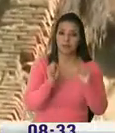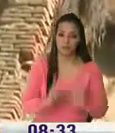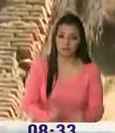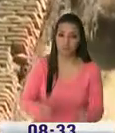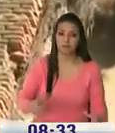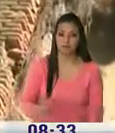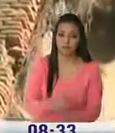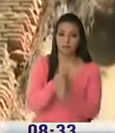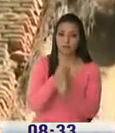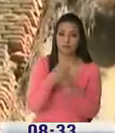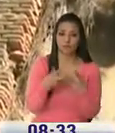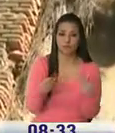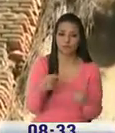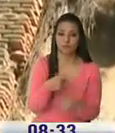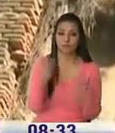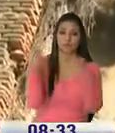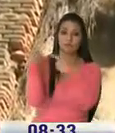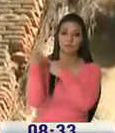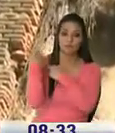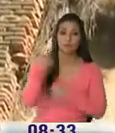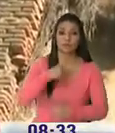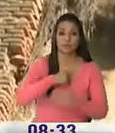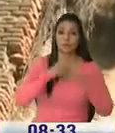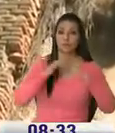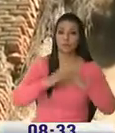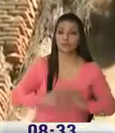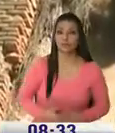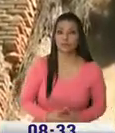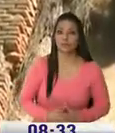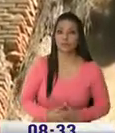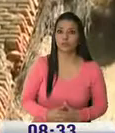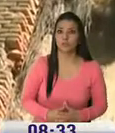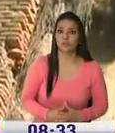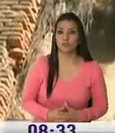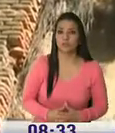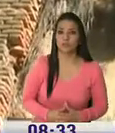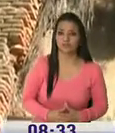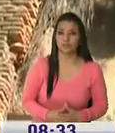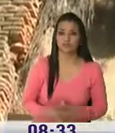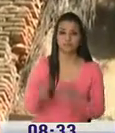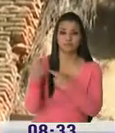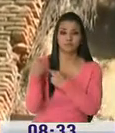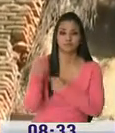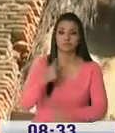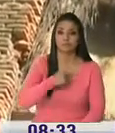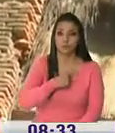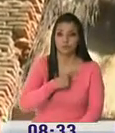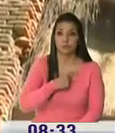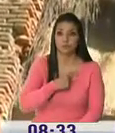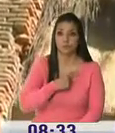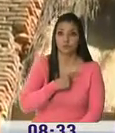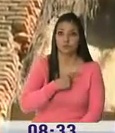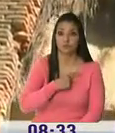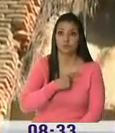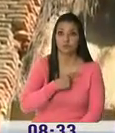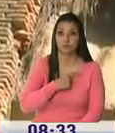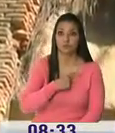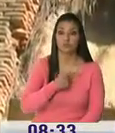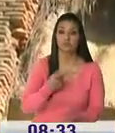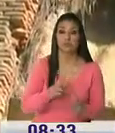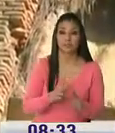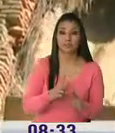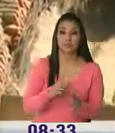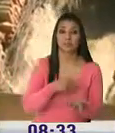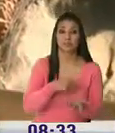algo, pero es responsabilidad del dueño de este predio. Claro, así es, la responsabilidad del dueño, quien también tiene algunos haberes por cancelar